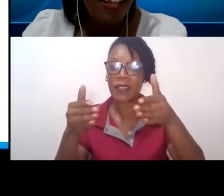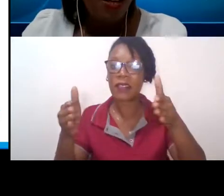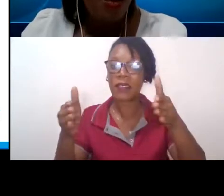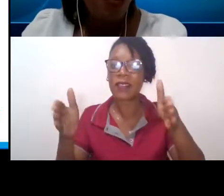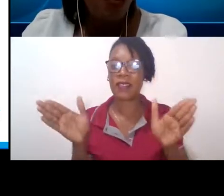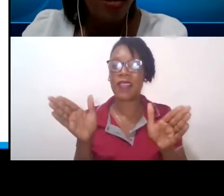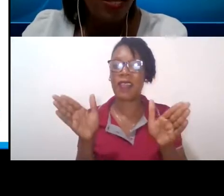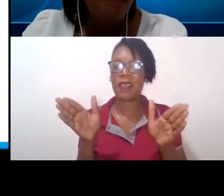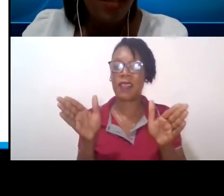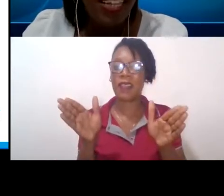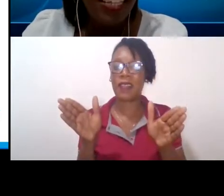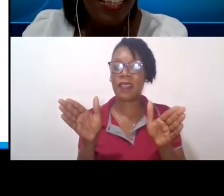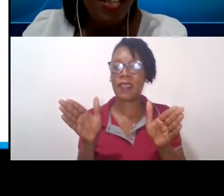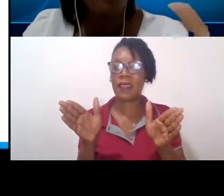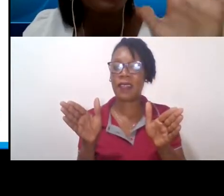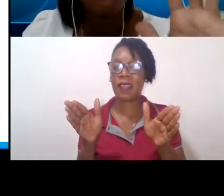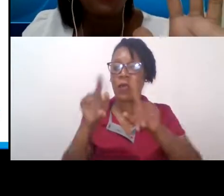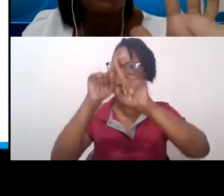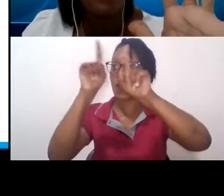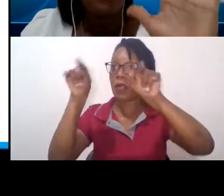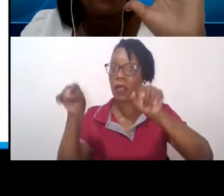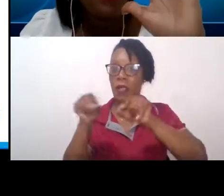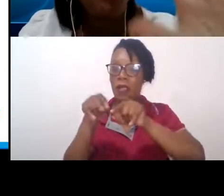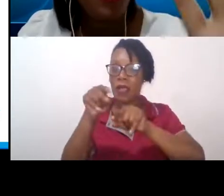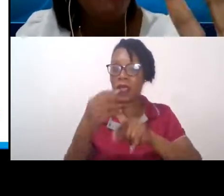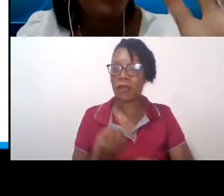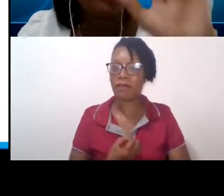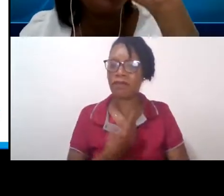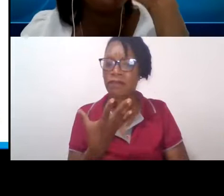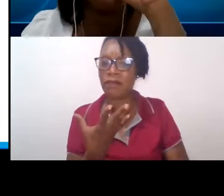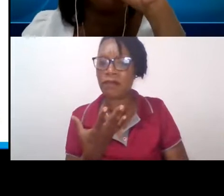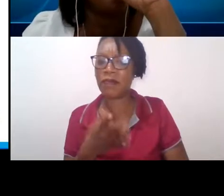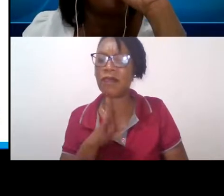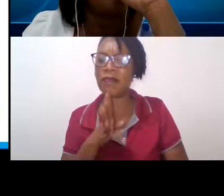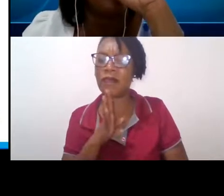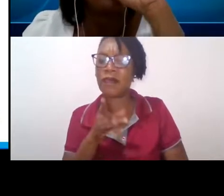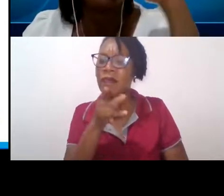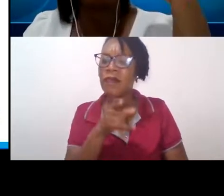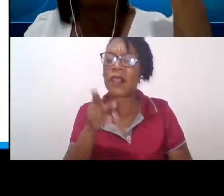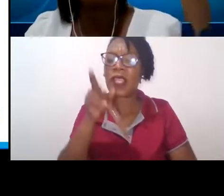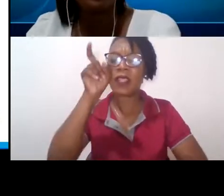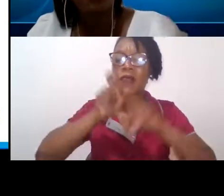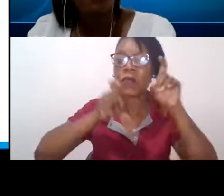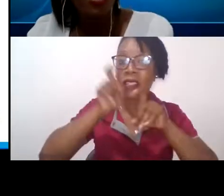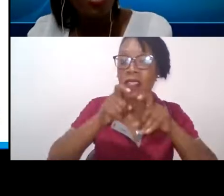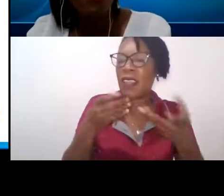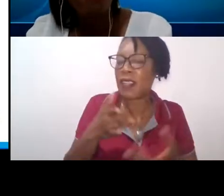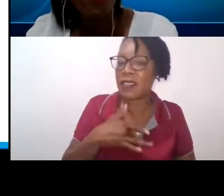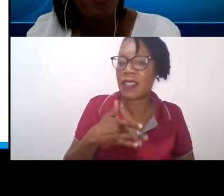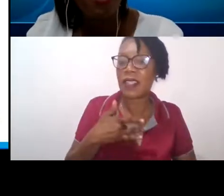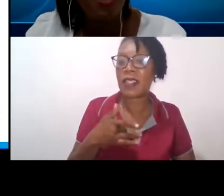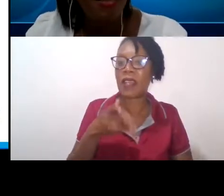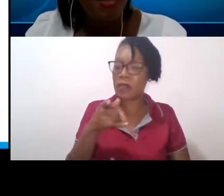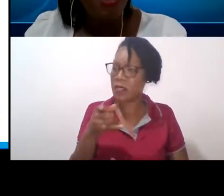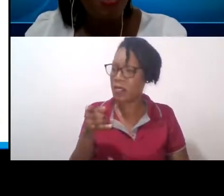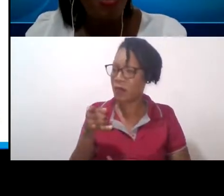izquierda, una pantallita donde expresa qué es lo que la persona está sintiendo en ese momento. Y podemos decir al niño, ¿usted cree que usted